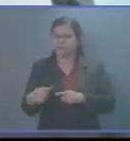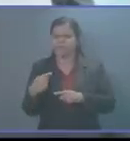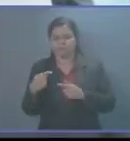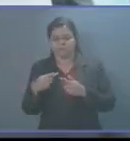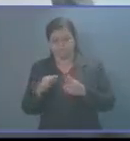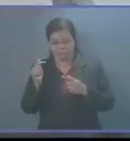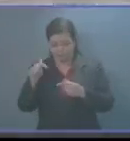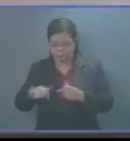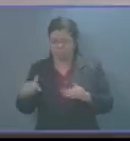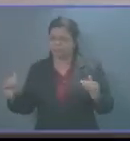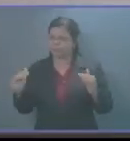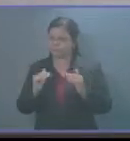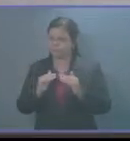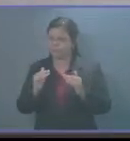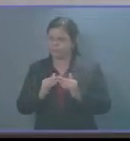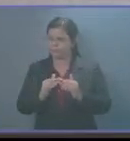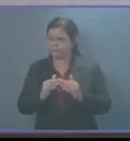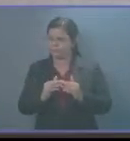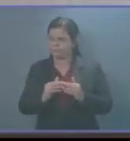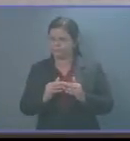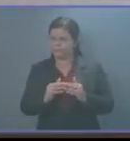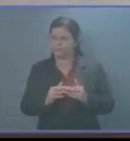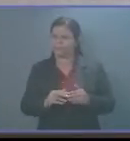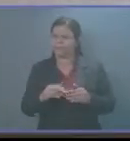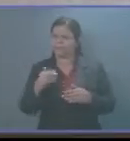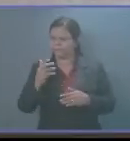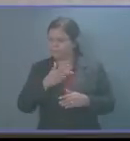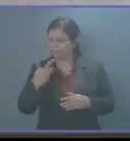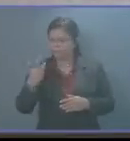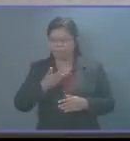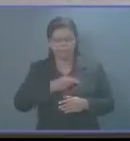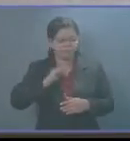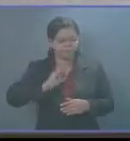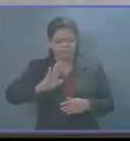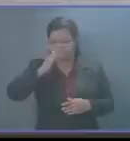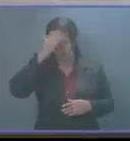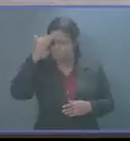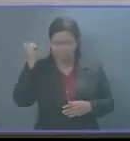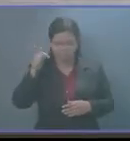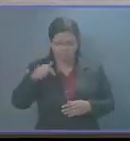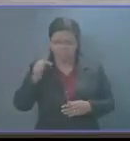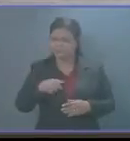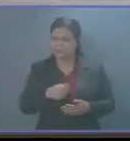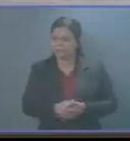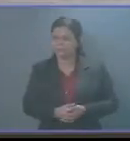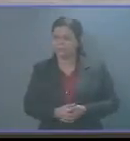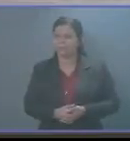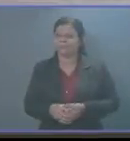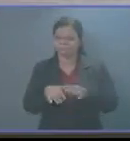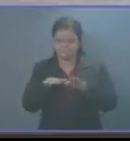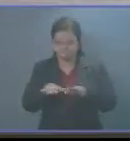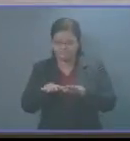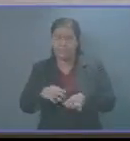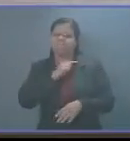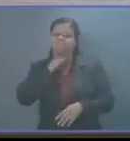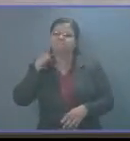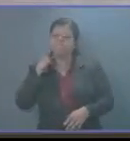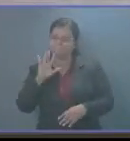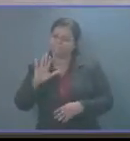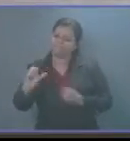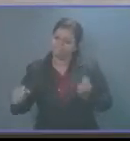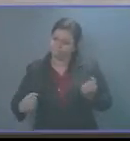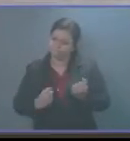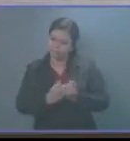Y aquí tampoco nos olvidamos del Padre, aquí venimos también a visitarle, ¿verdad? Muchas gracias, Padre, por todo ese